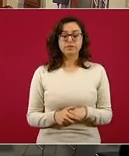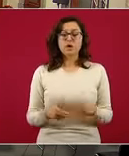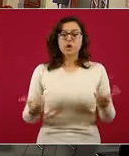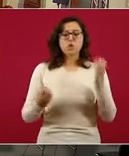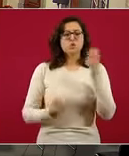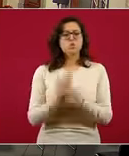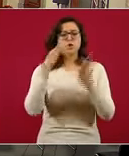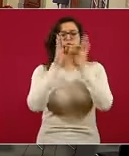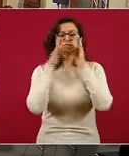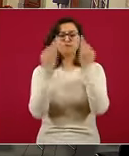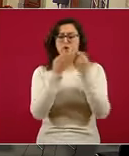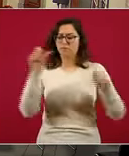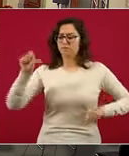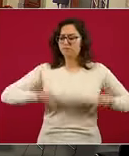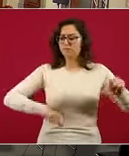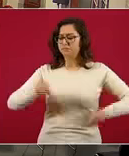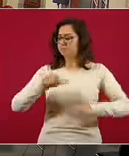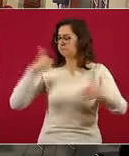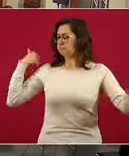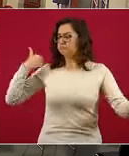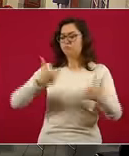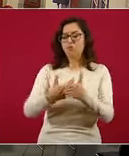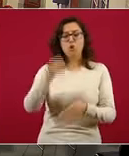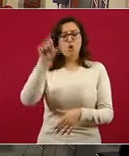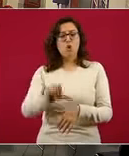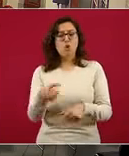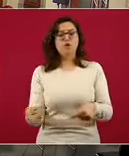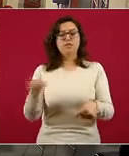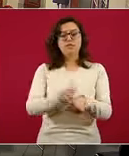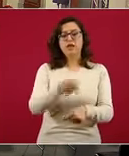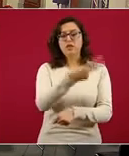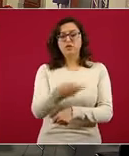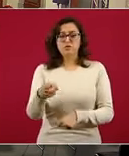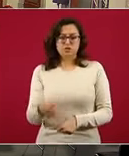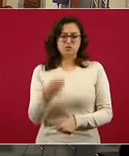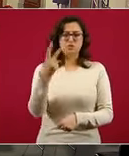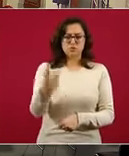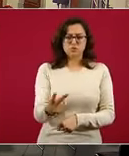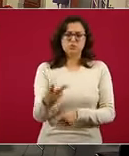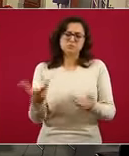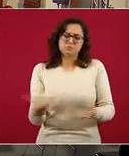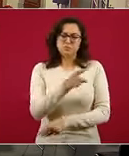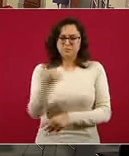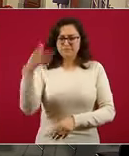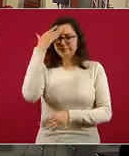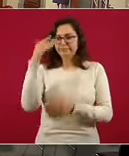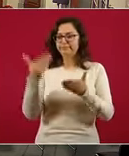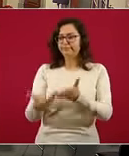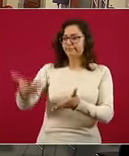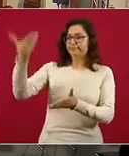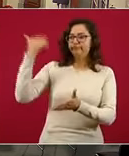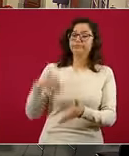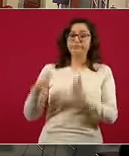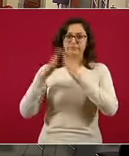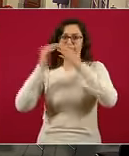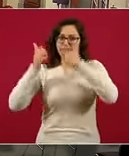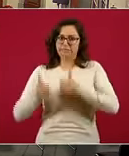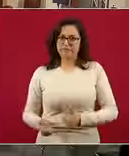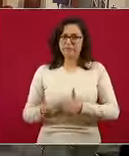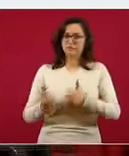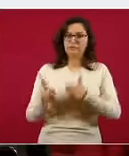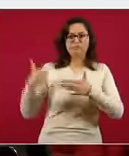nueva normalidad, como sabemos todos, este periodo después de la Jornada Nacional de Sana Distancia, que se caracteriza por